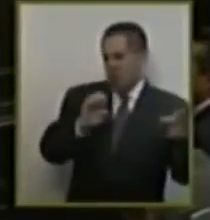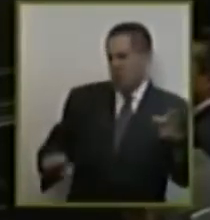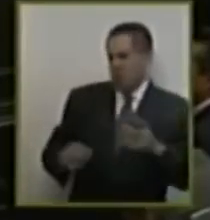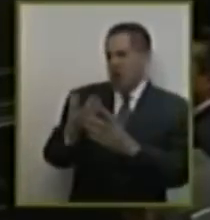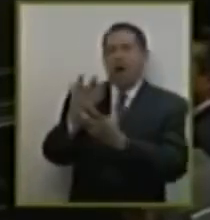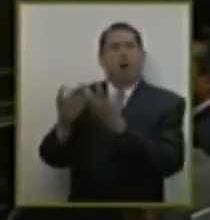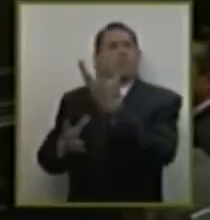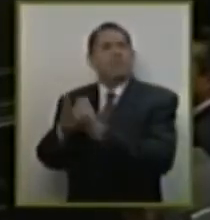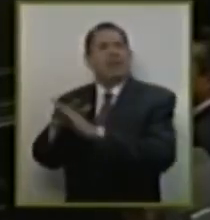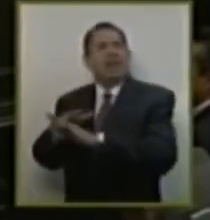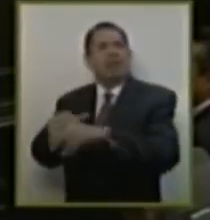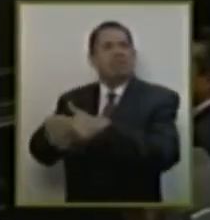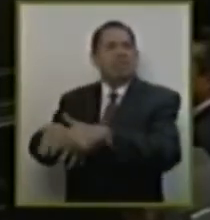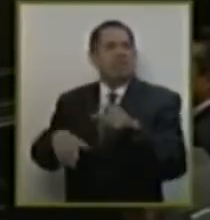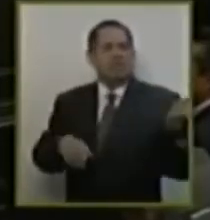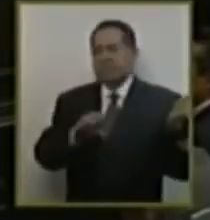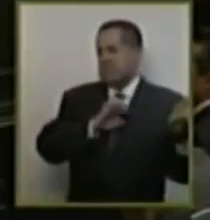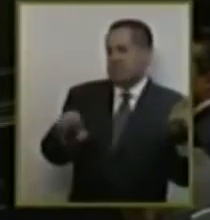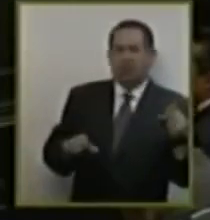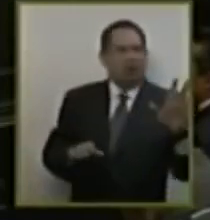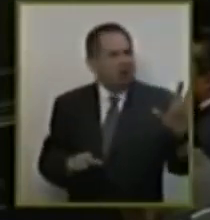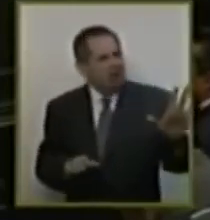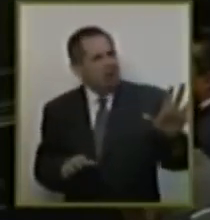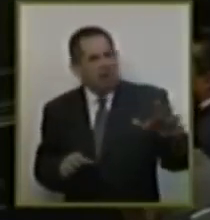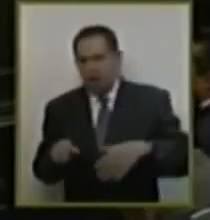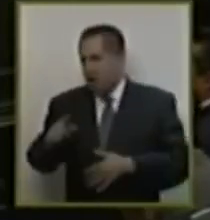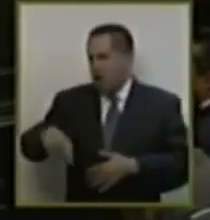En ellos, pero no solo en ellos, algunos países han encontrado